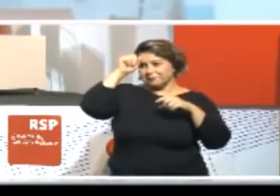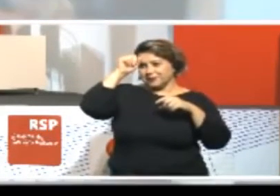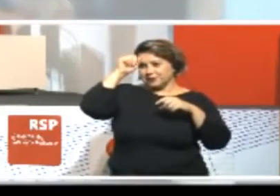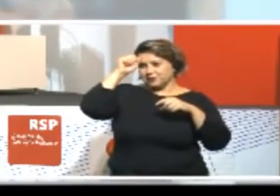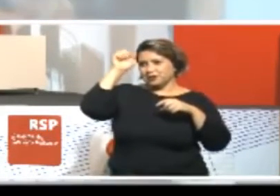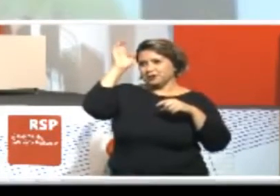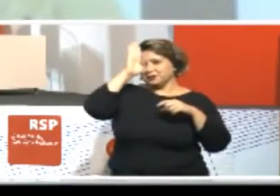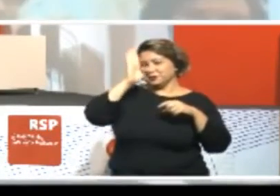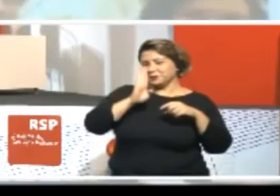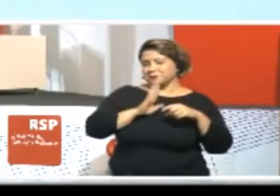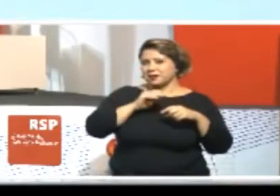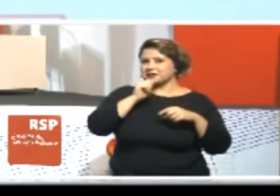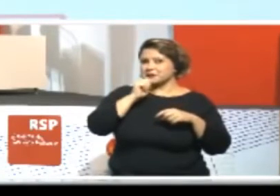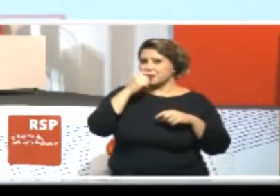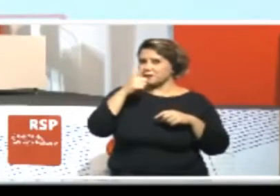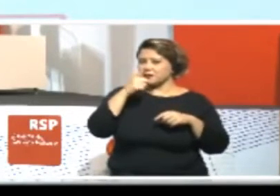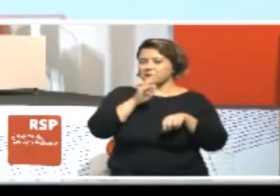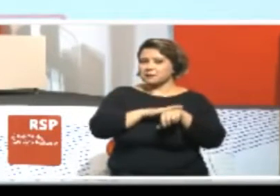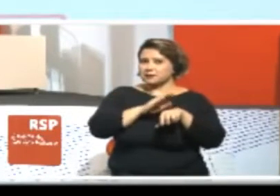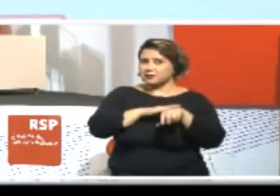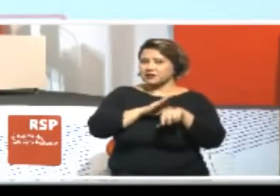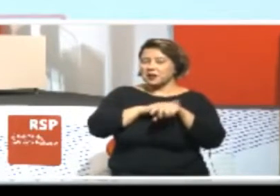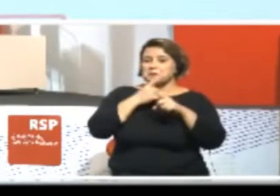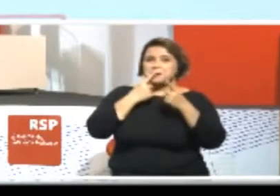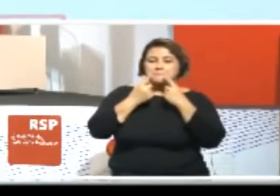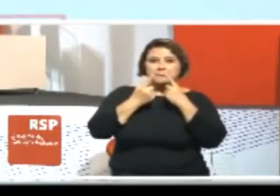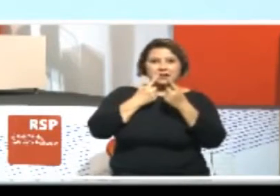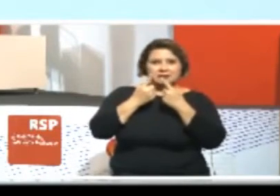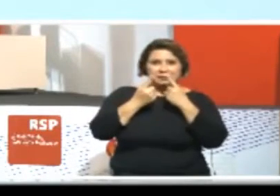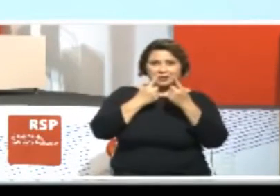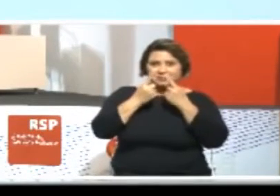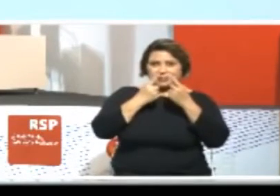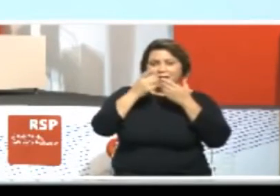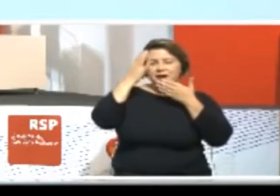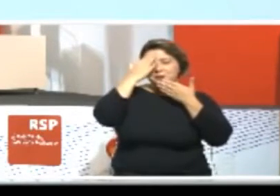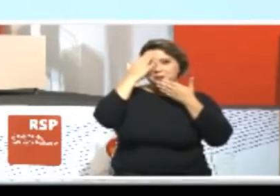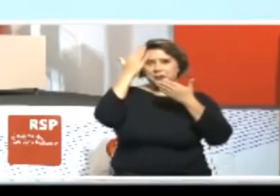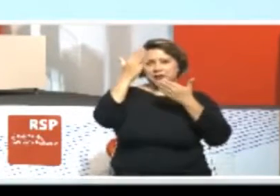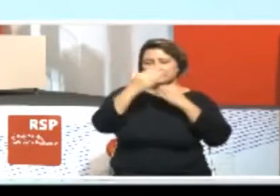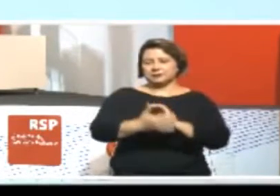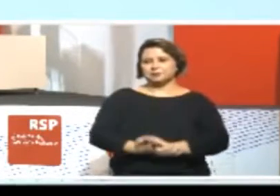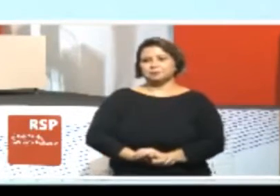ellos. Eso es todo y muchas gracias.